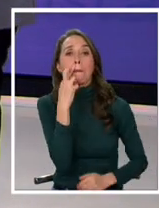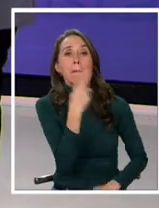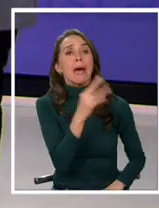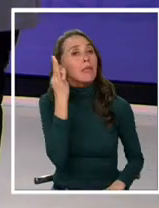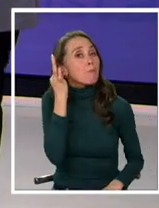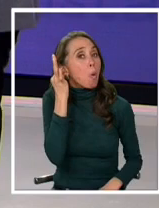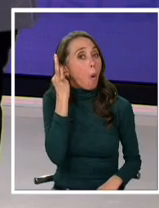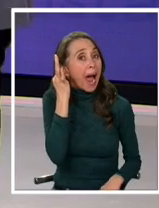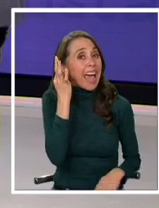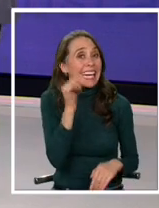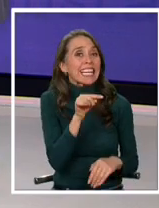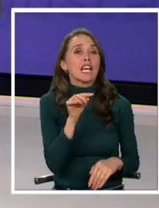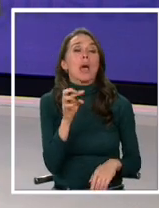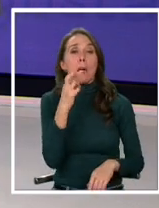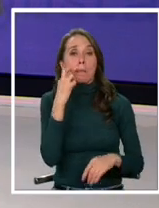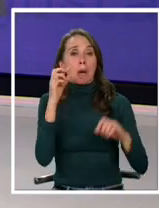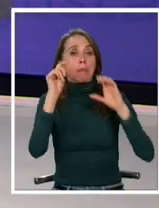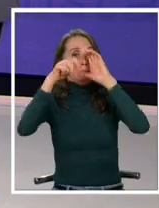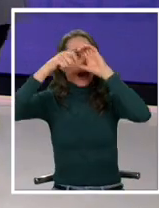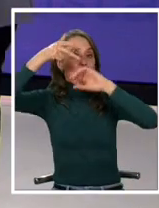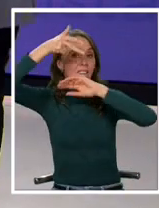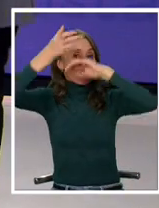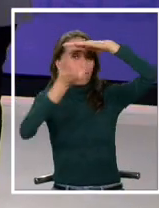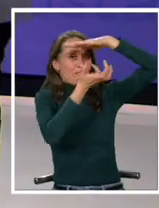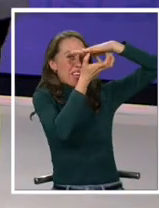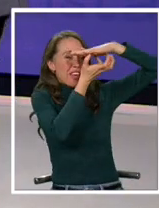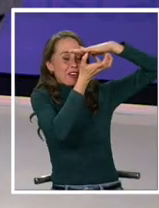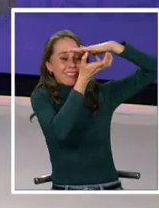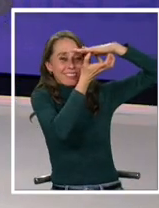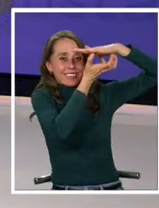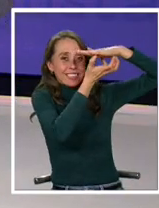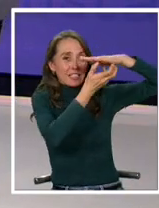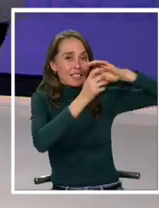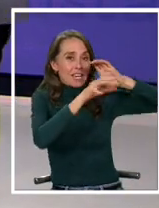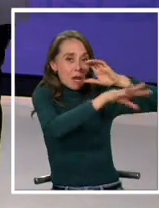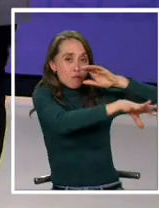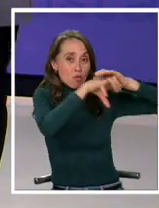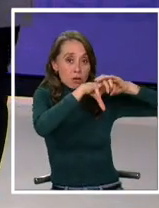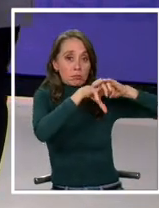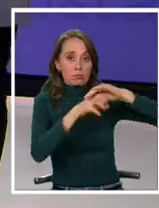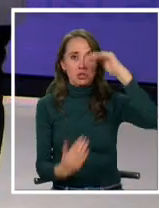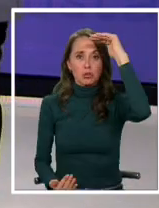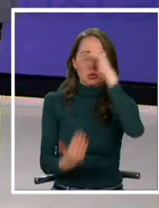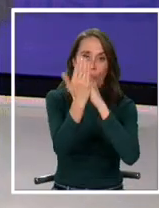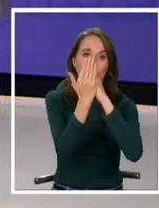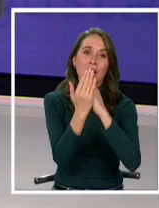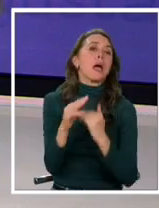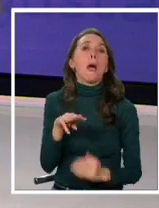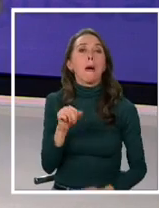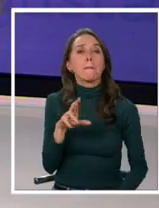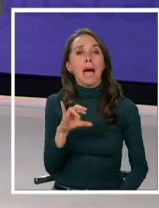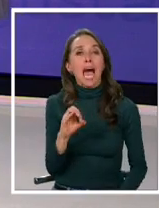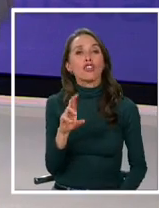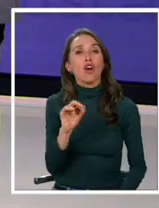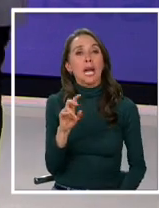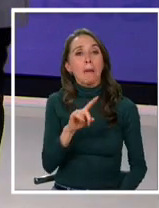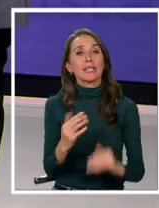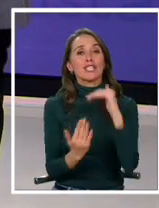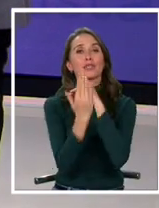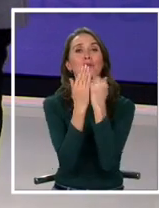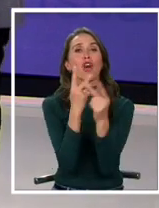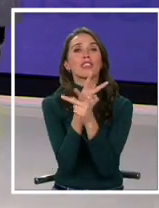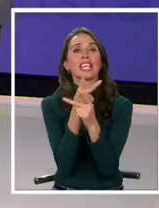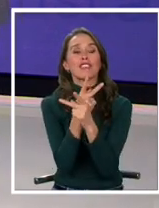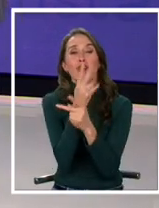espérate o sea el papá primero la graba y después la funa hace hace todo en uno el papá Mario Ramírez es su hombre lo sube a